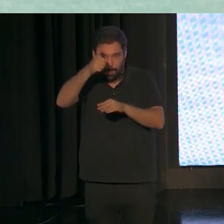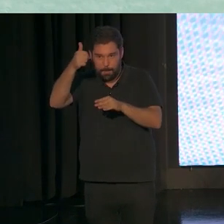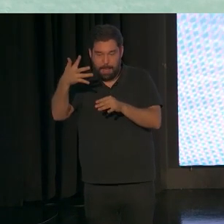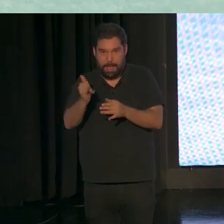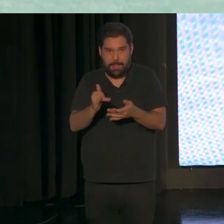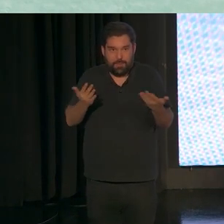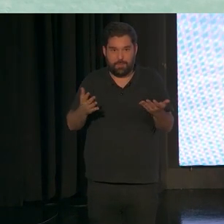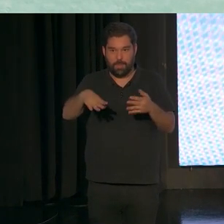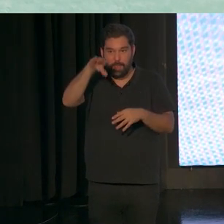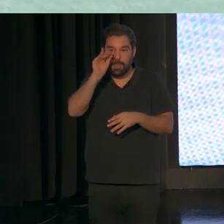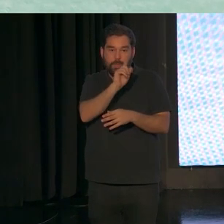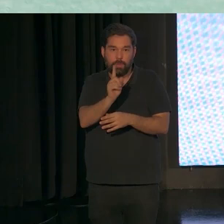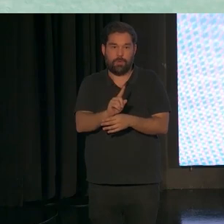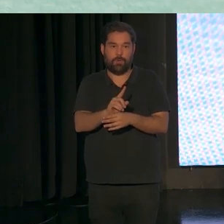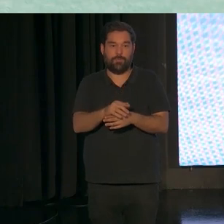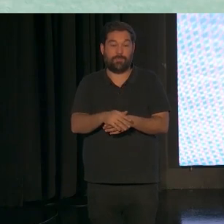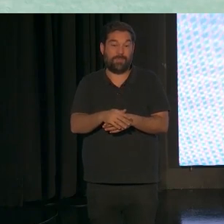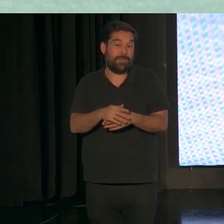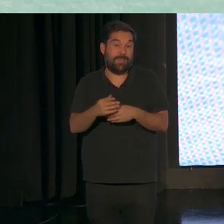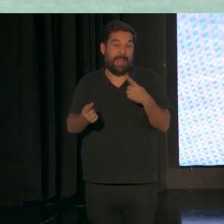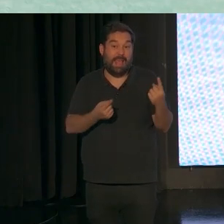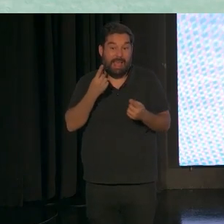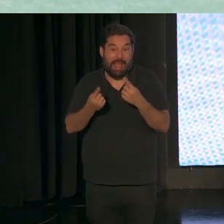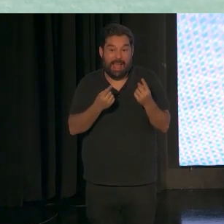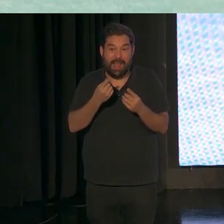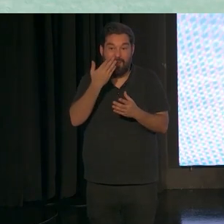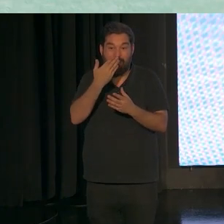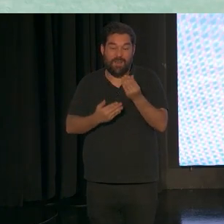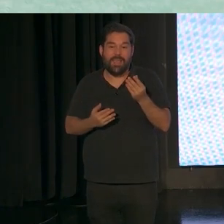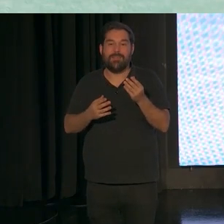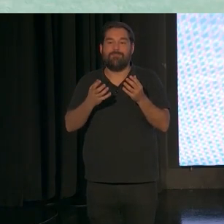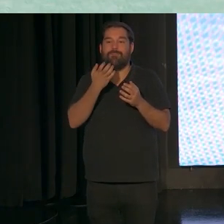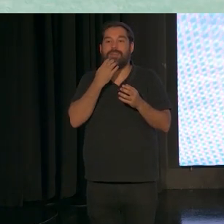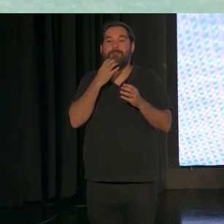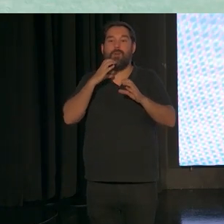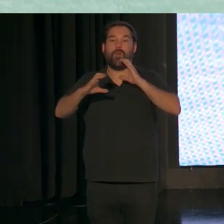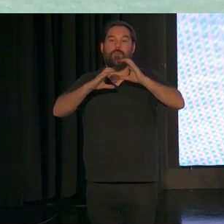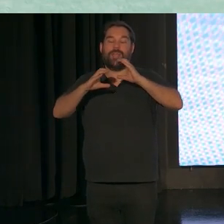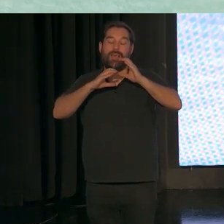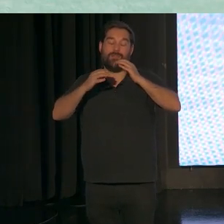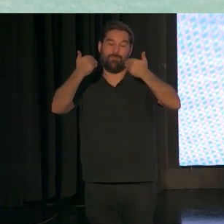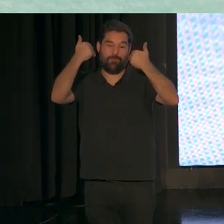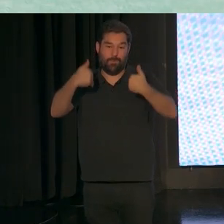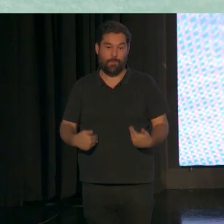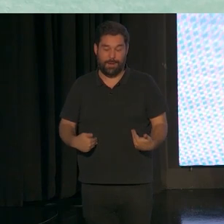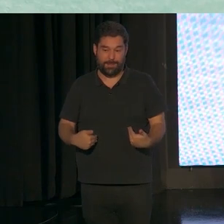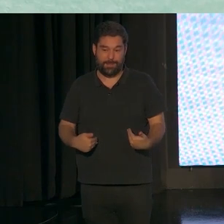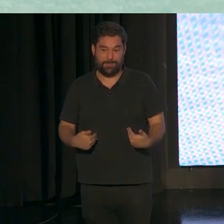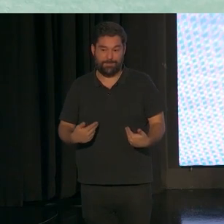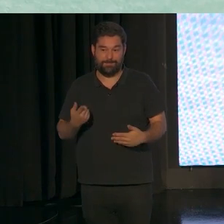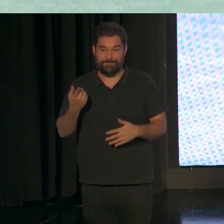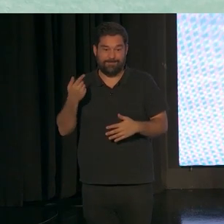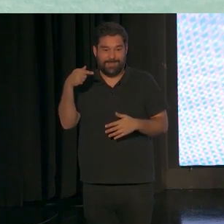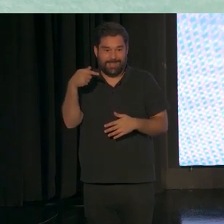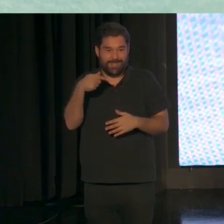pues nada Algo está fallando creo que falla la comunicación o la humanización Y eso no requiere